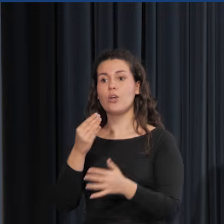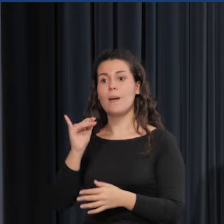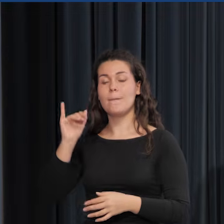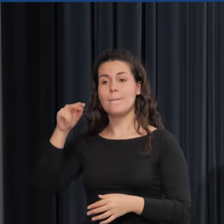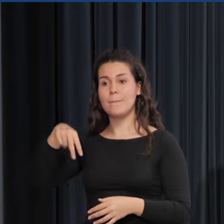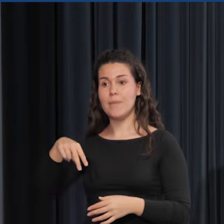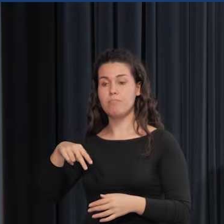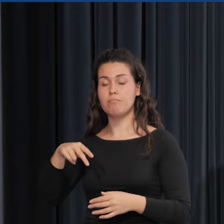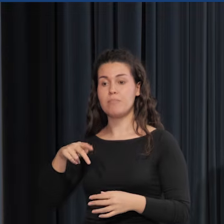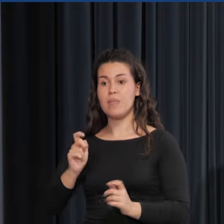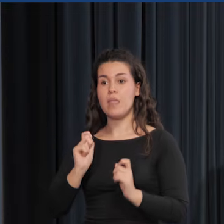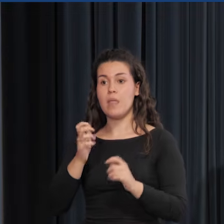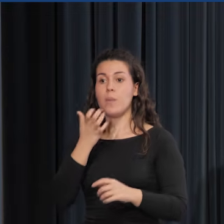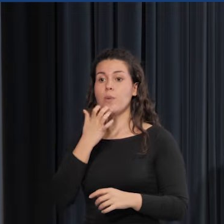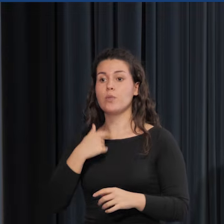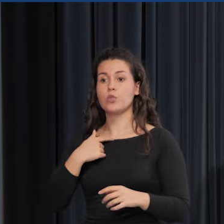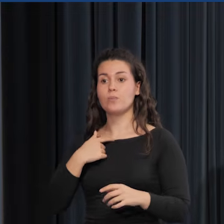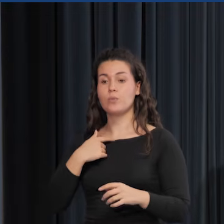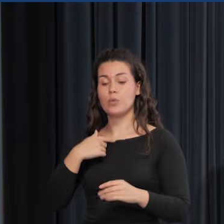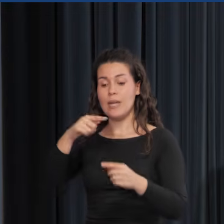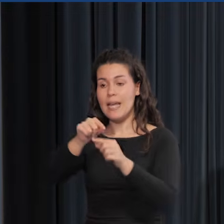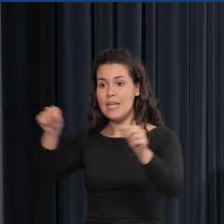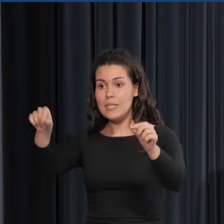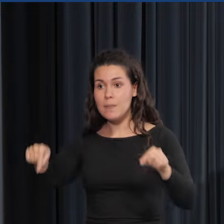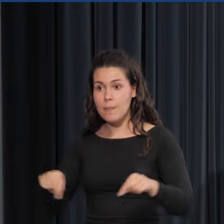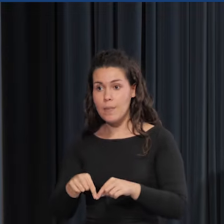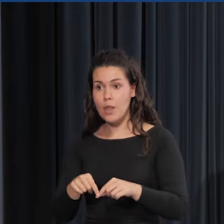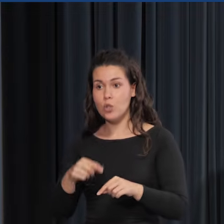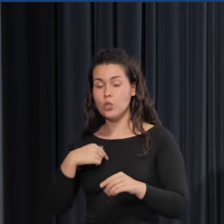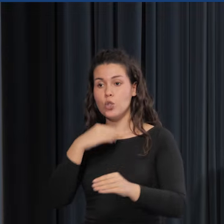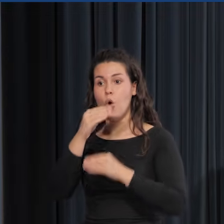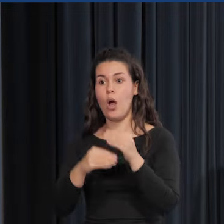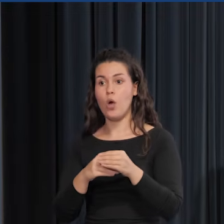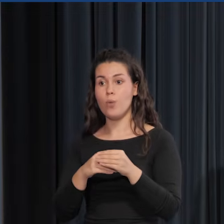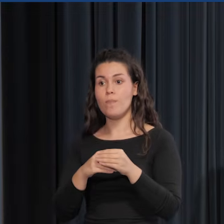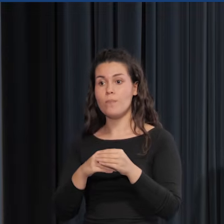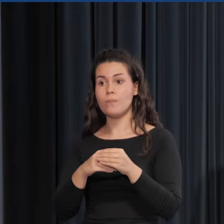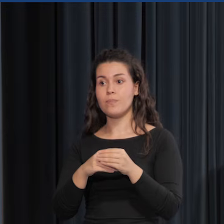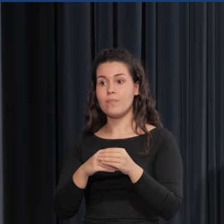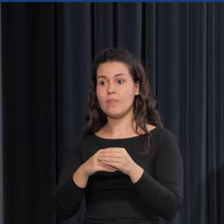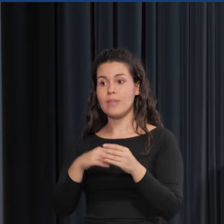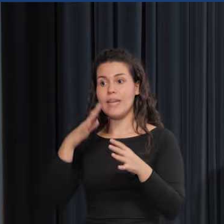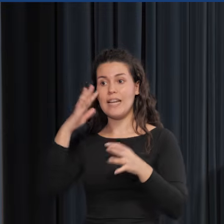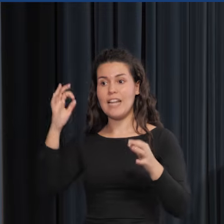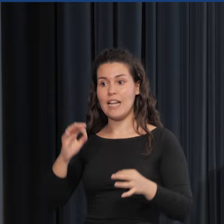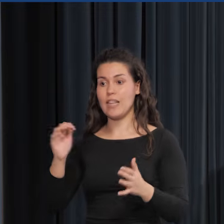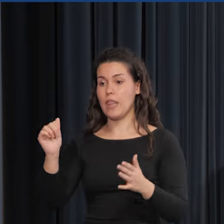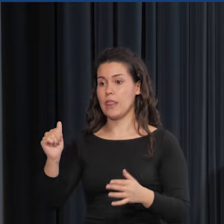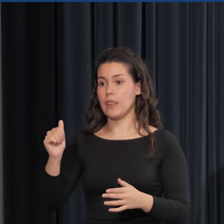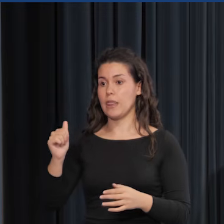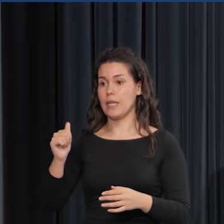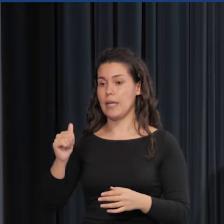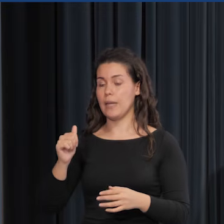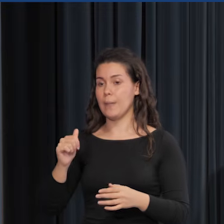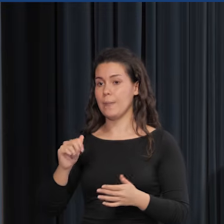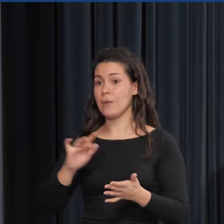que, si yo voy a hacer un trabajo en un espacio confinado, pues yo simulo mediante realidad virtual, porque yo tengo digitalizado ese espacio físico donde voy